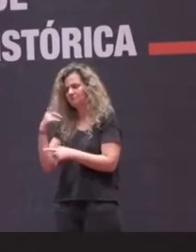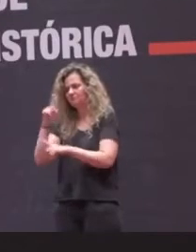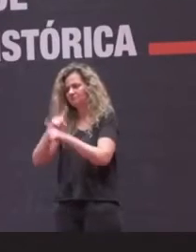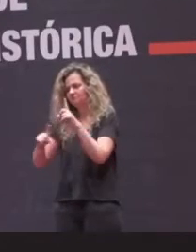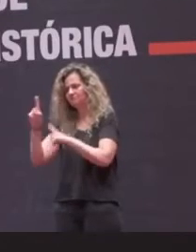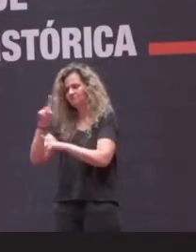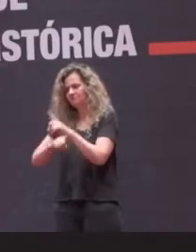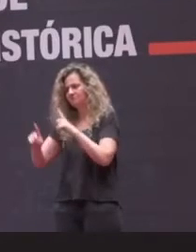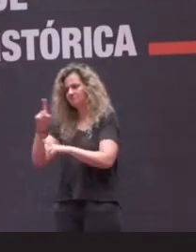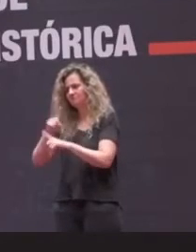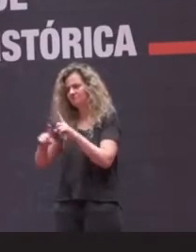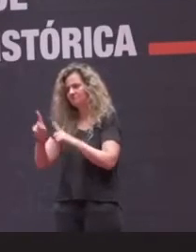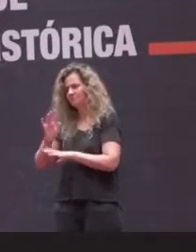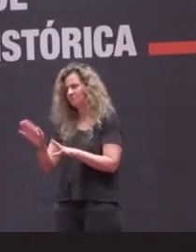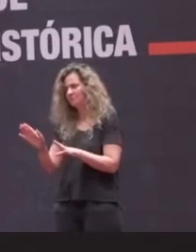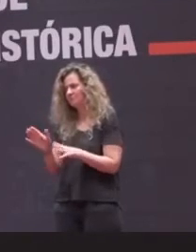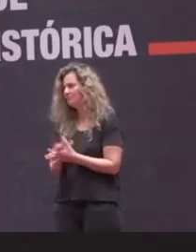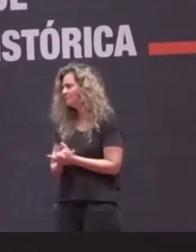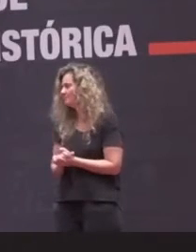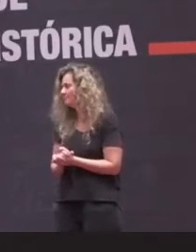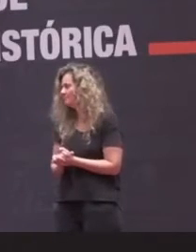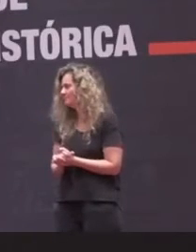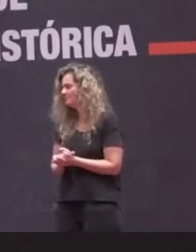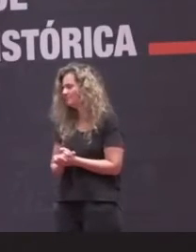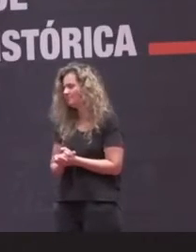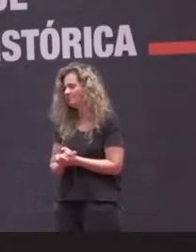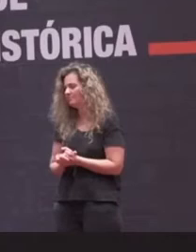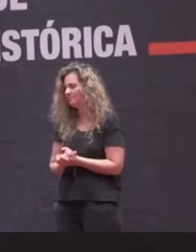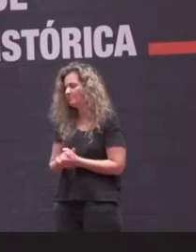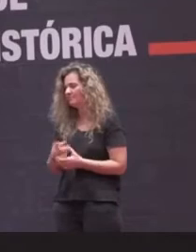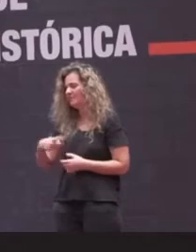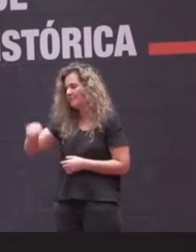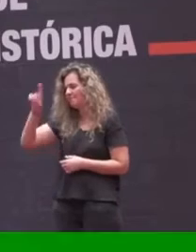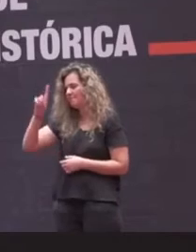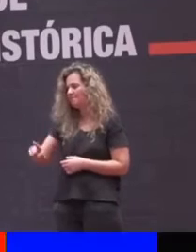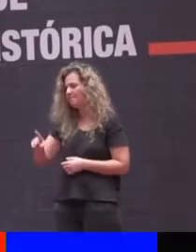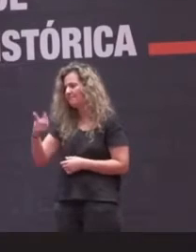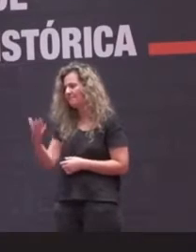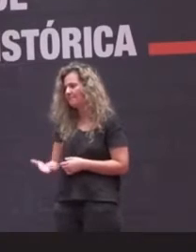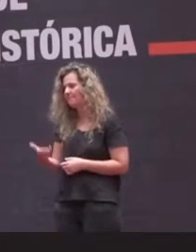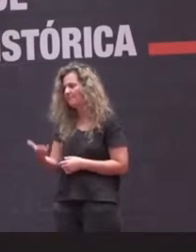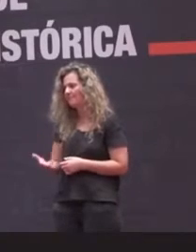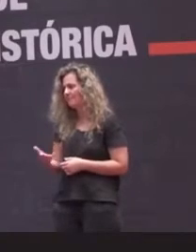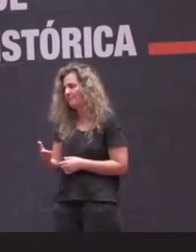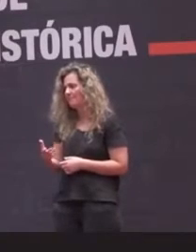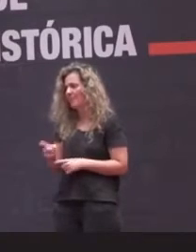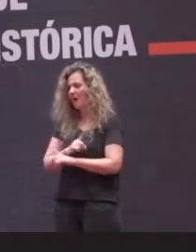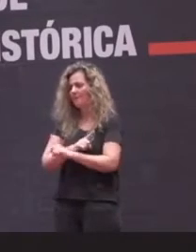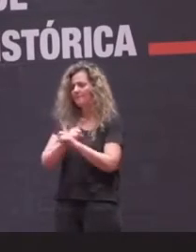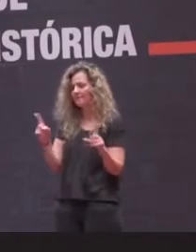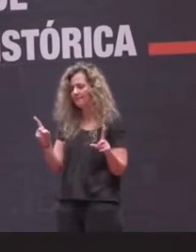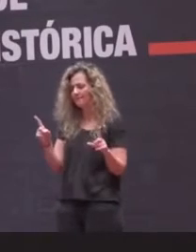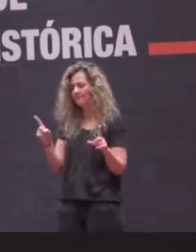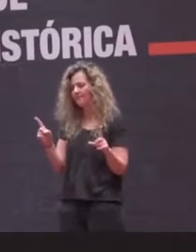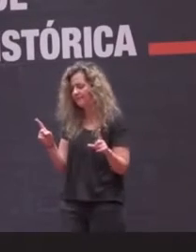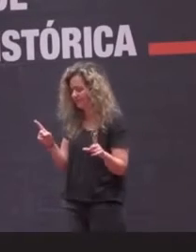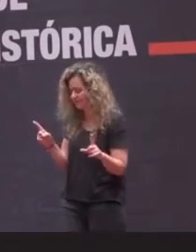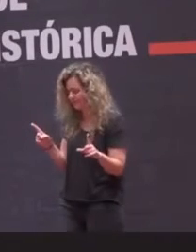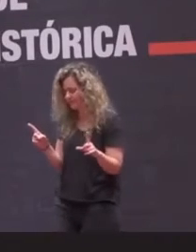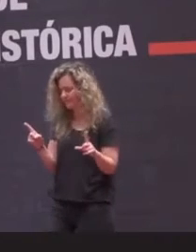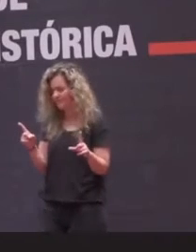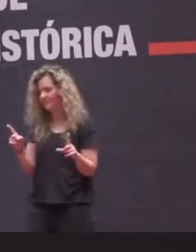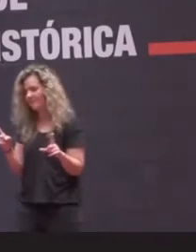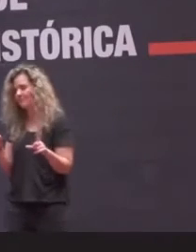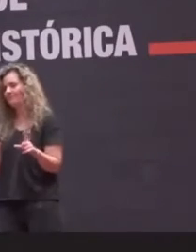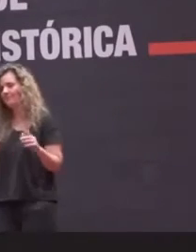revistas jurídicas y no tienen más relevancia a prohibición o permisividad respecto